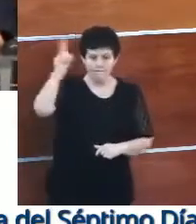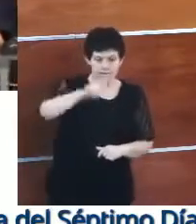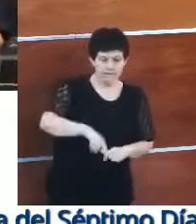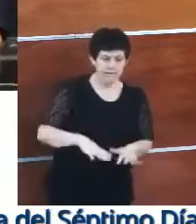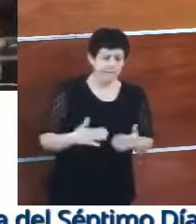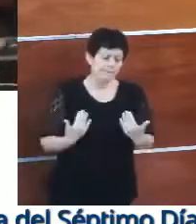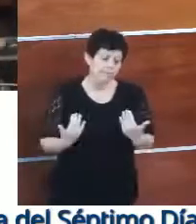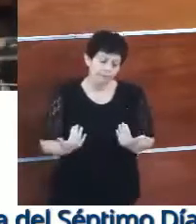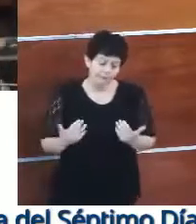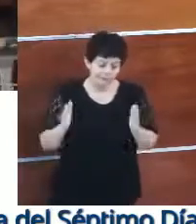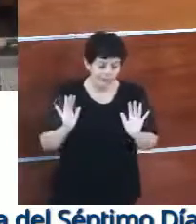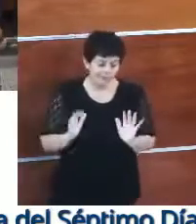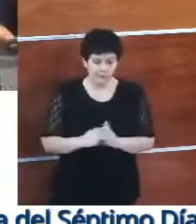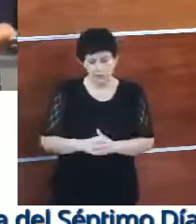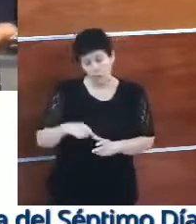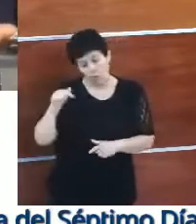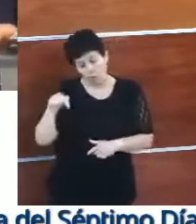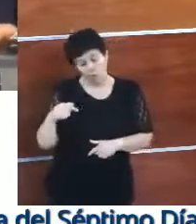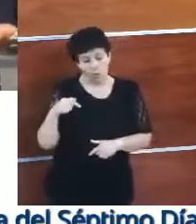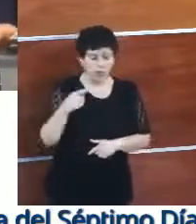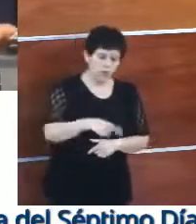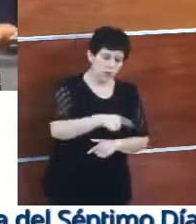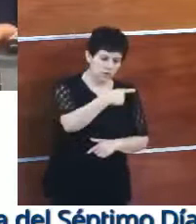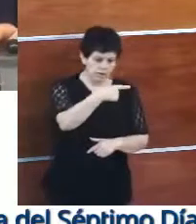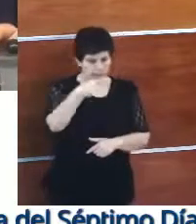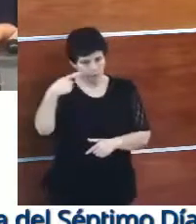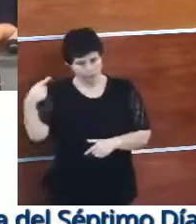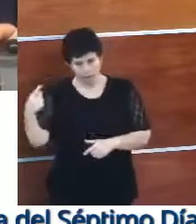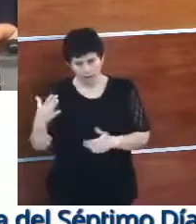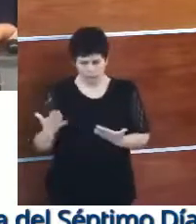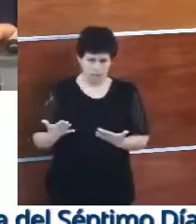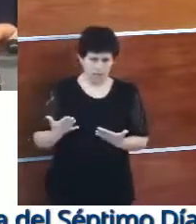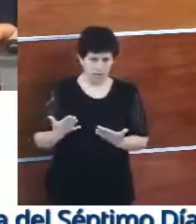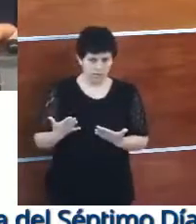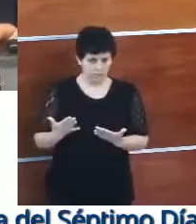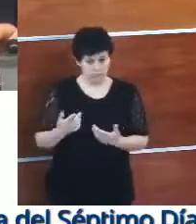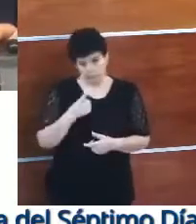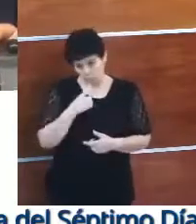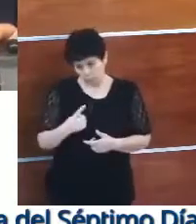si Jesús puede venir esta semana, ¿puede? Puede.